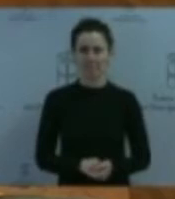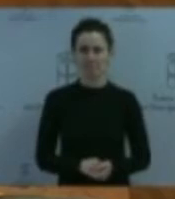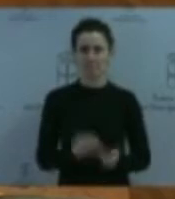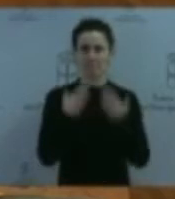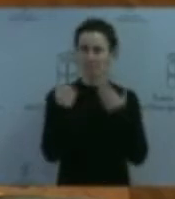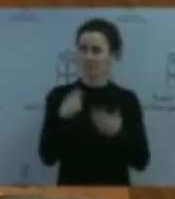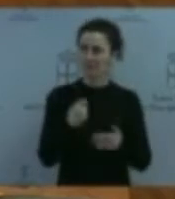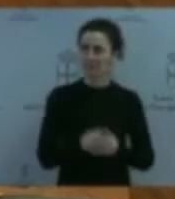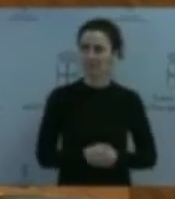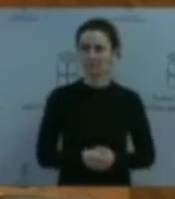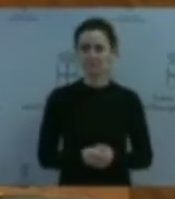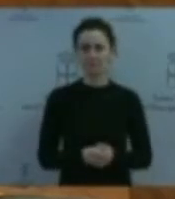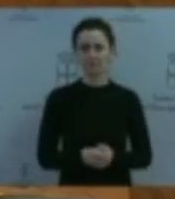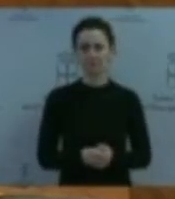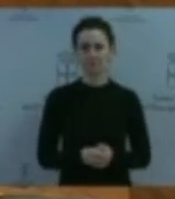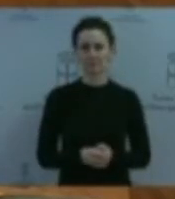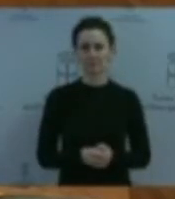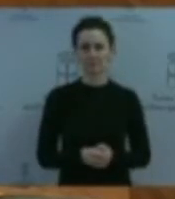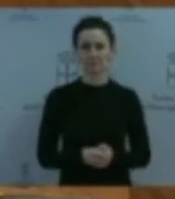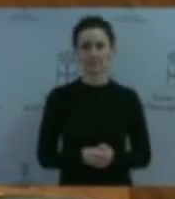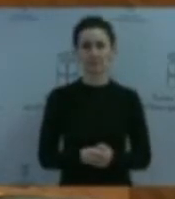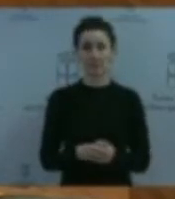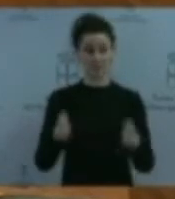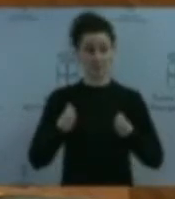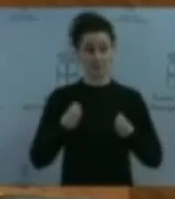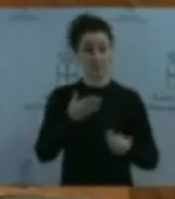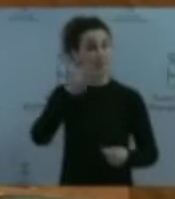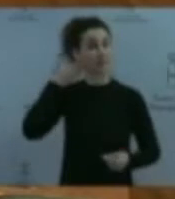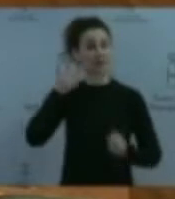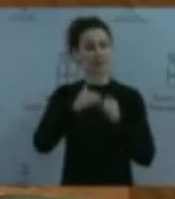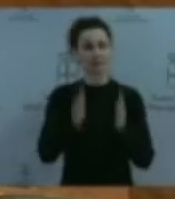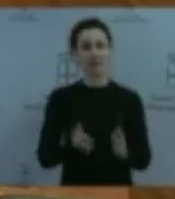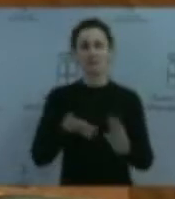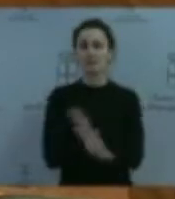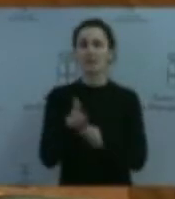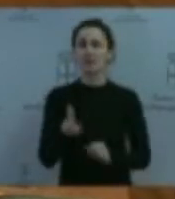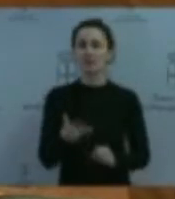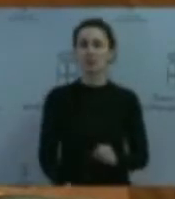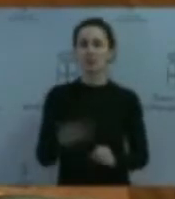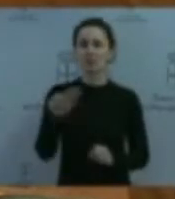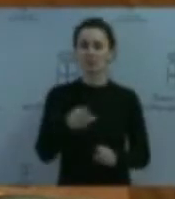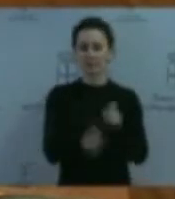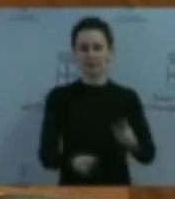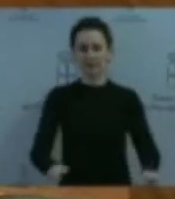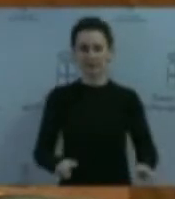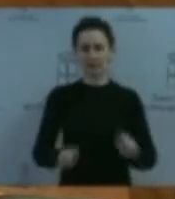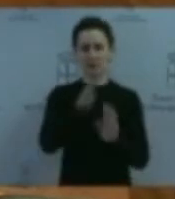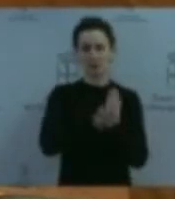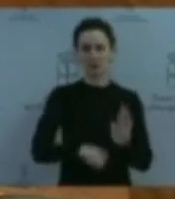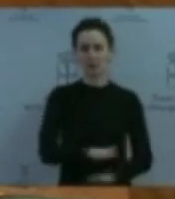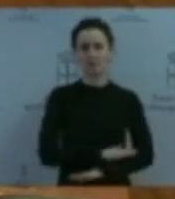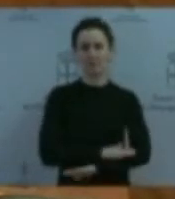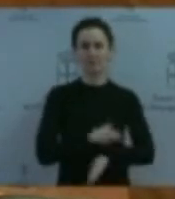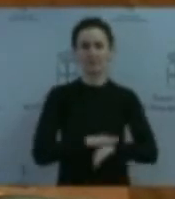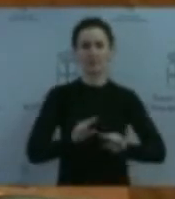Disponer de una vivienda digna es un derecho fundamental de las personas y una condición básica para su desarrollo individual y social. En Asturias,